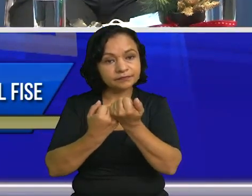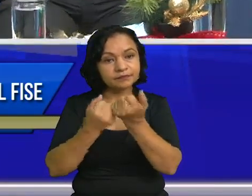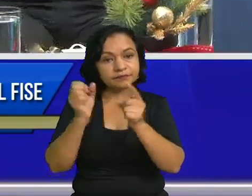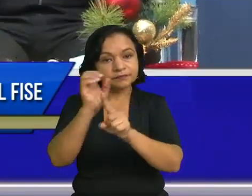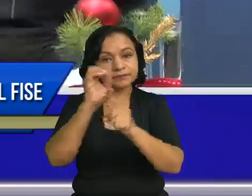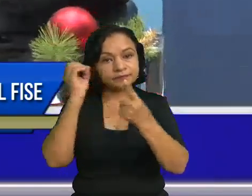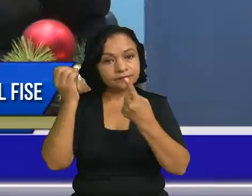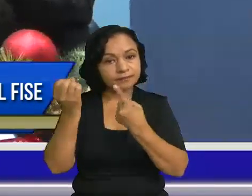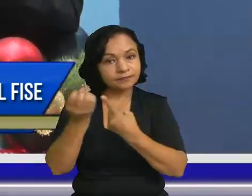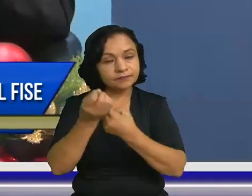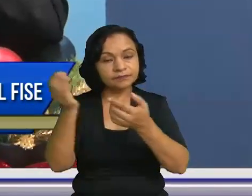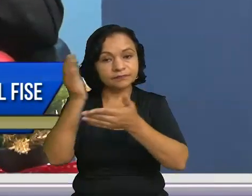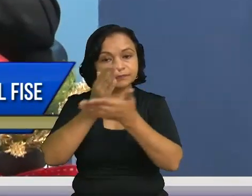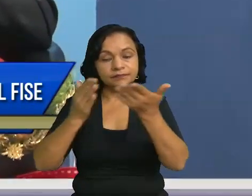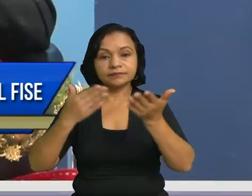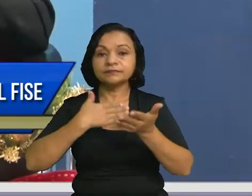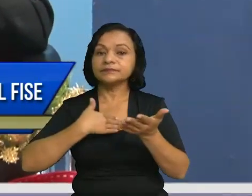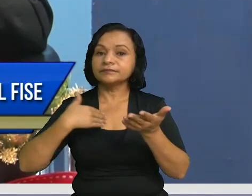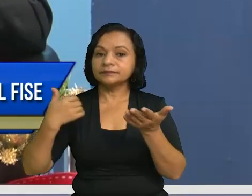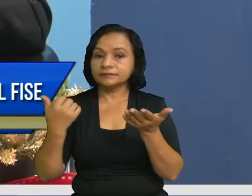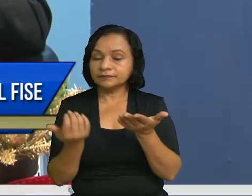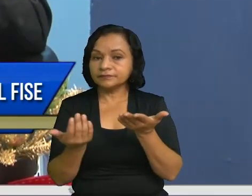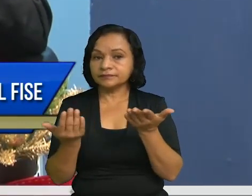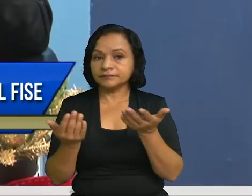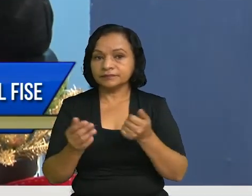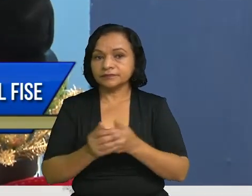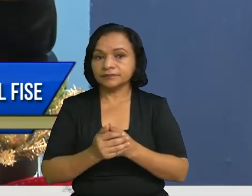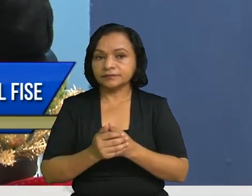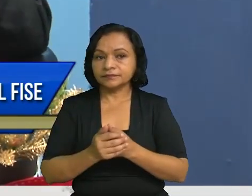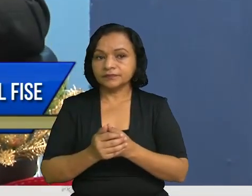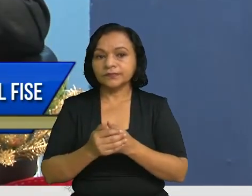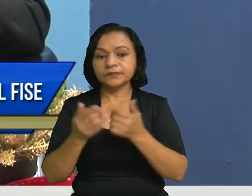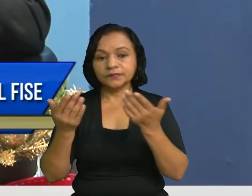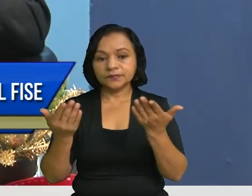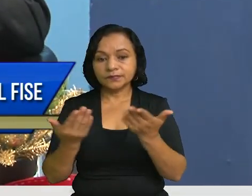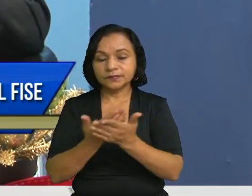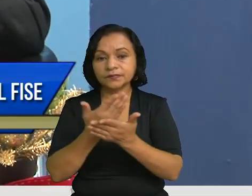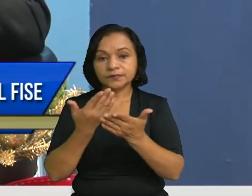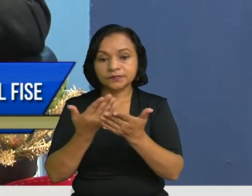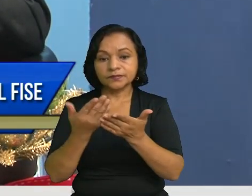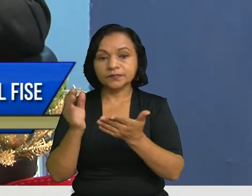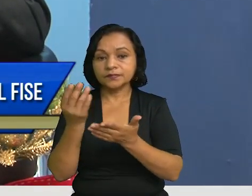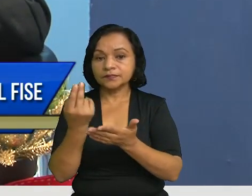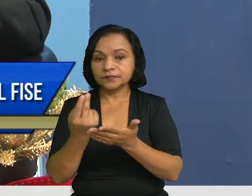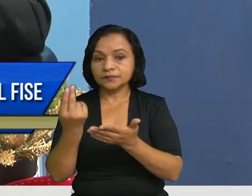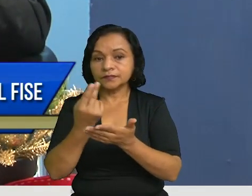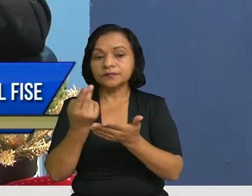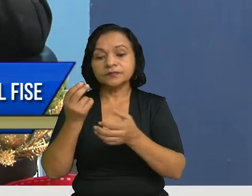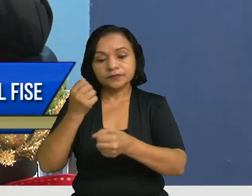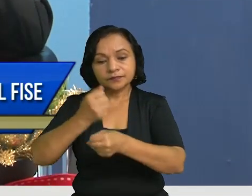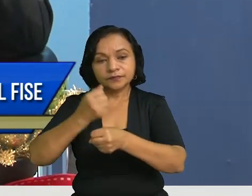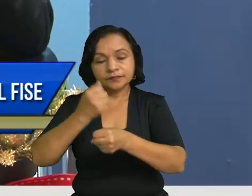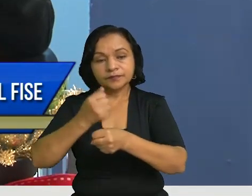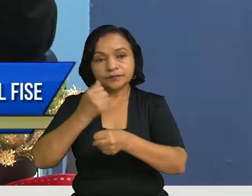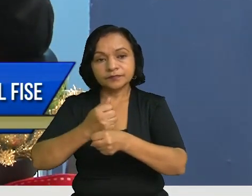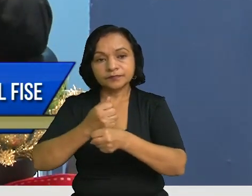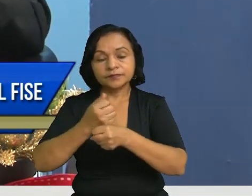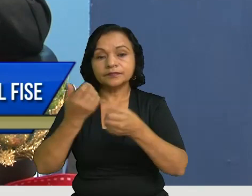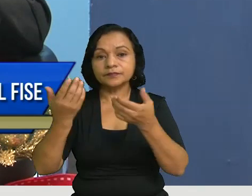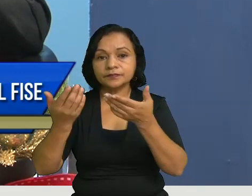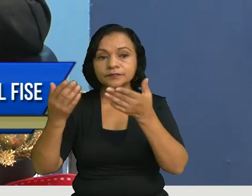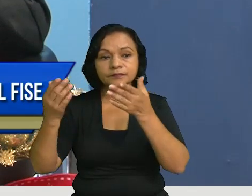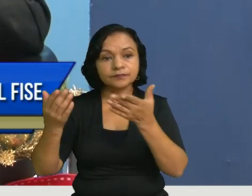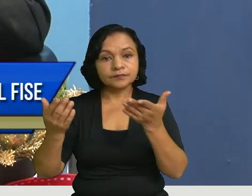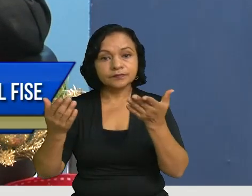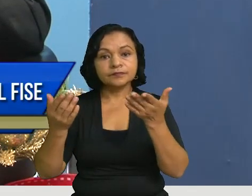oa veces la mejora de la técnica de los sistemas que ya están instalados entonces es una dinámica